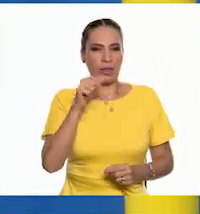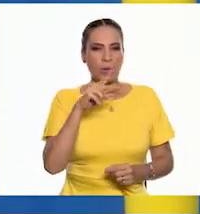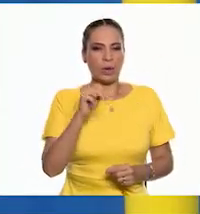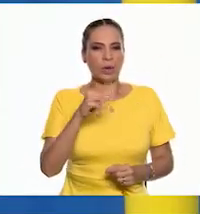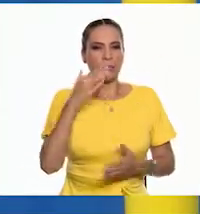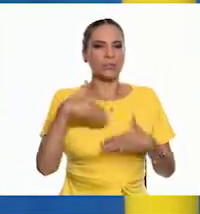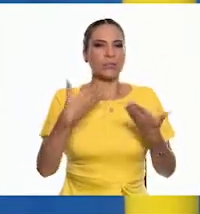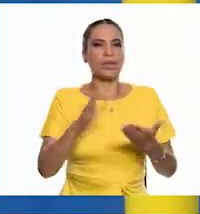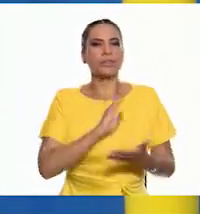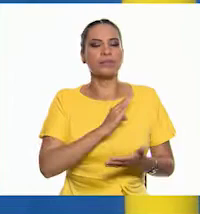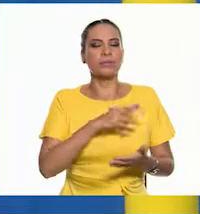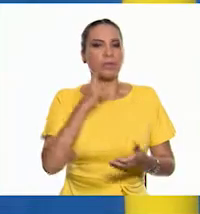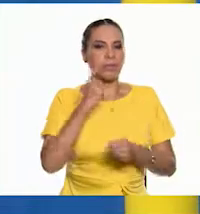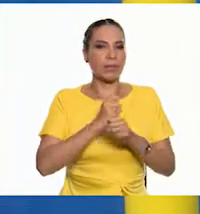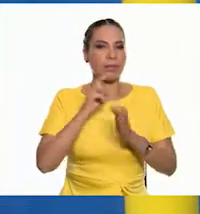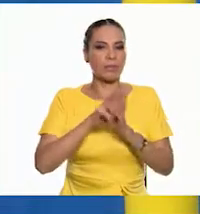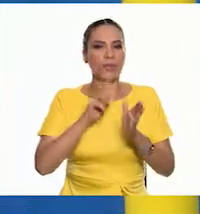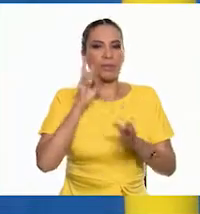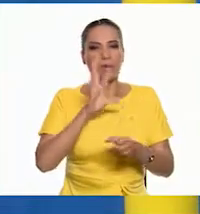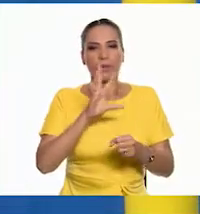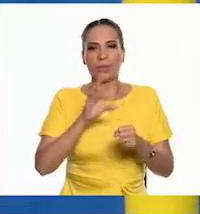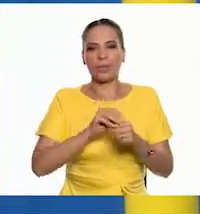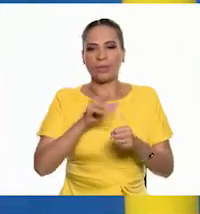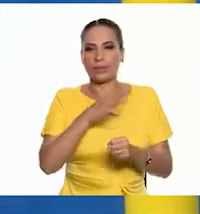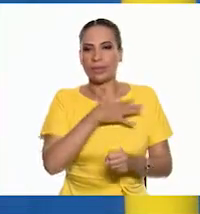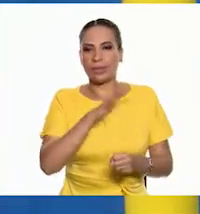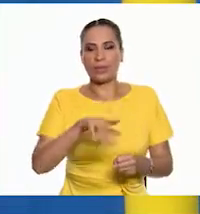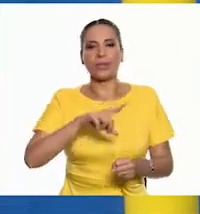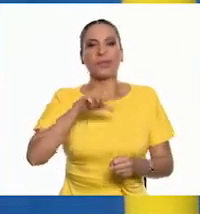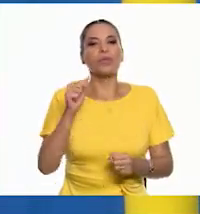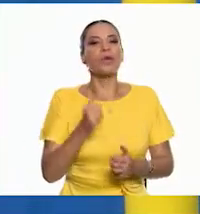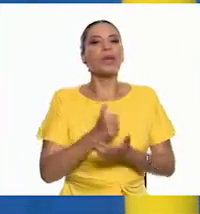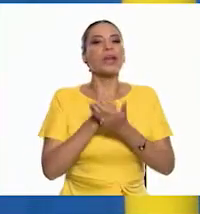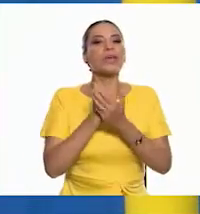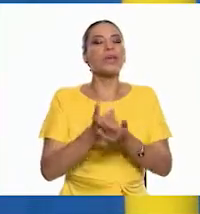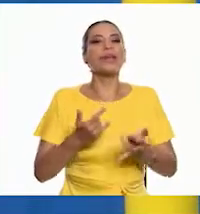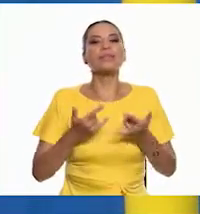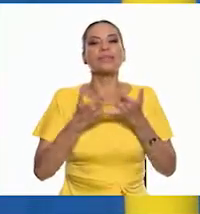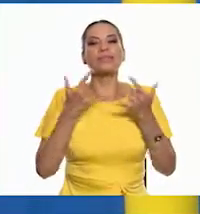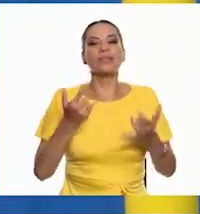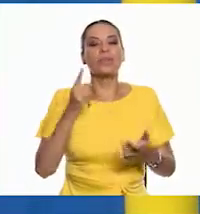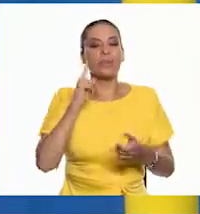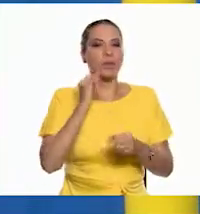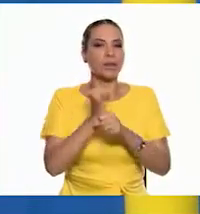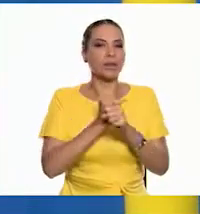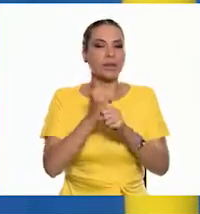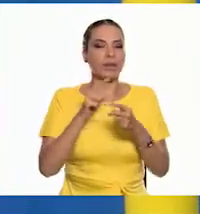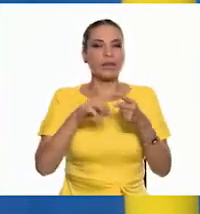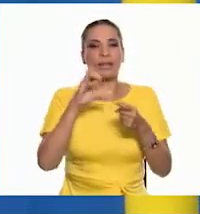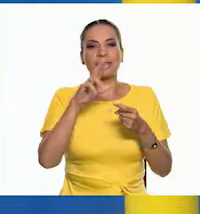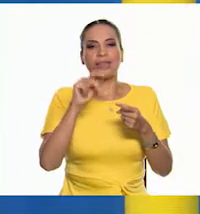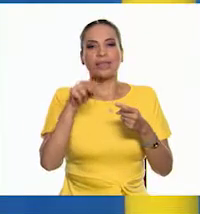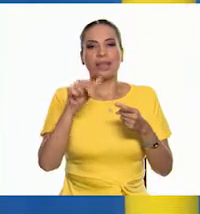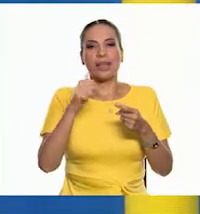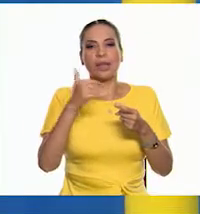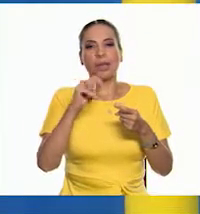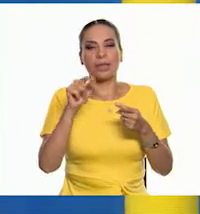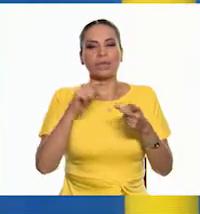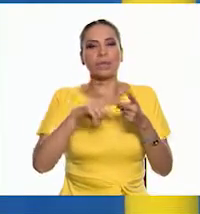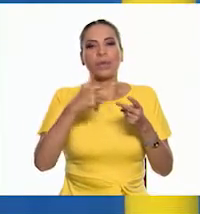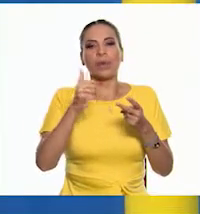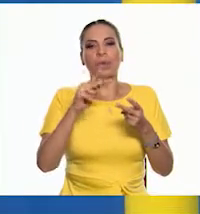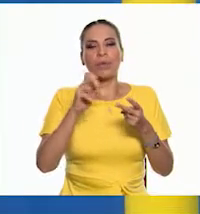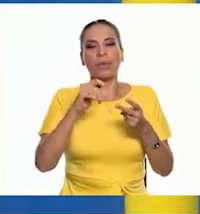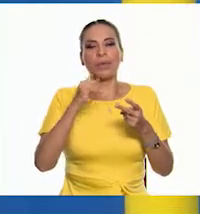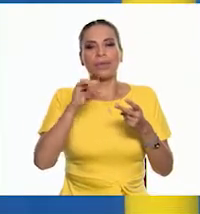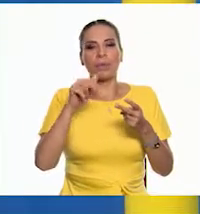video nos ayudó a tener un panorama general y después, con la ayuda de las historiadoras Cristina Gómez y Guadalupe Jiménez, pudimos